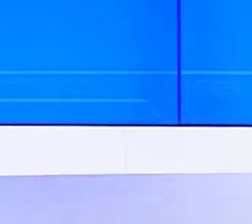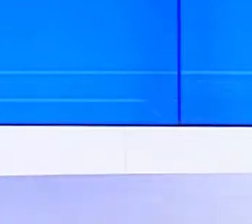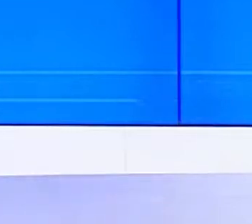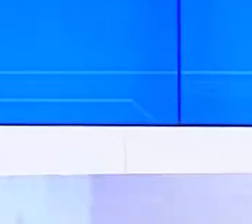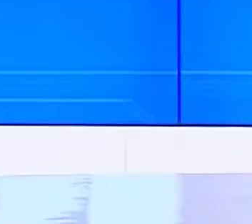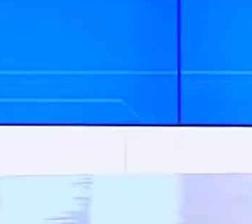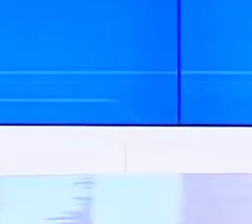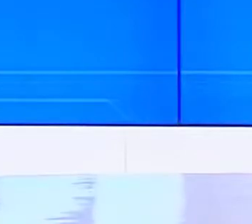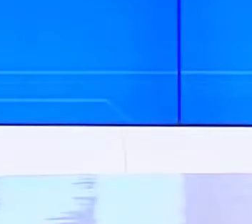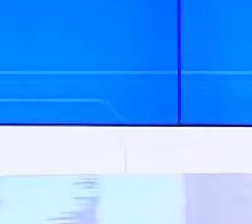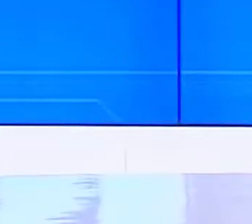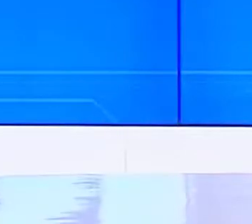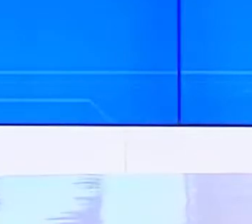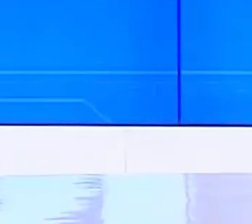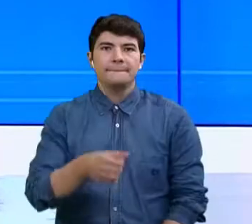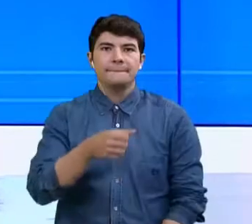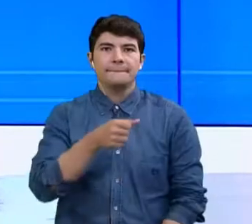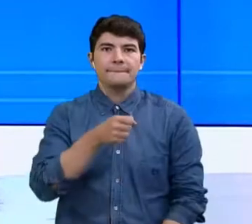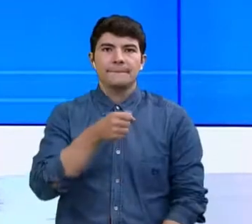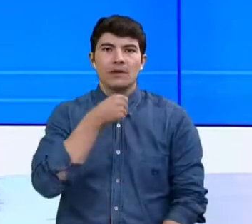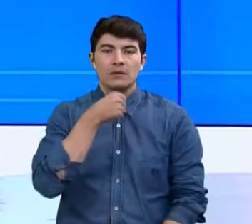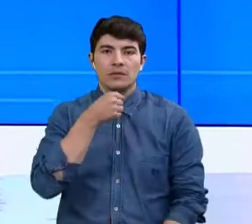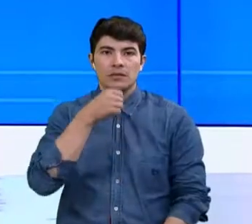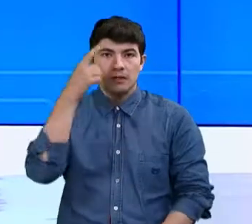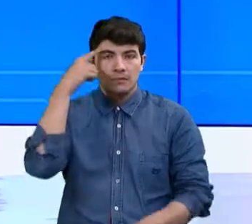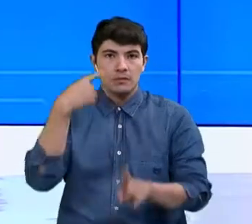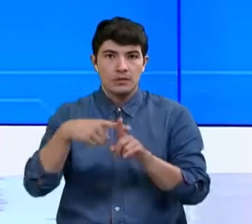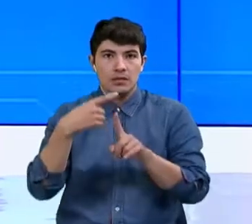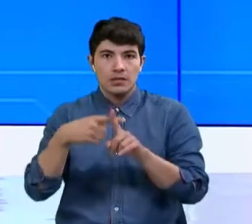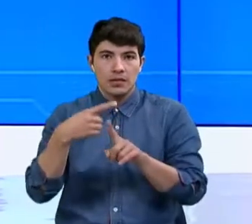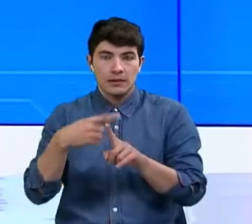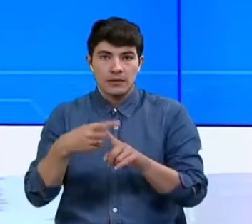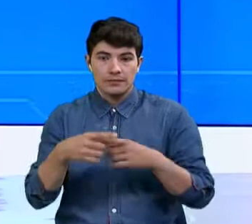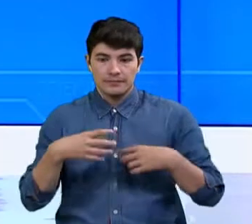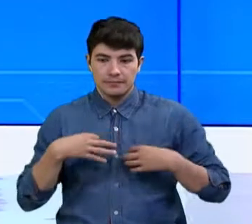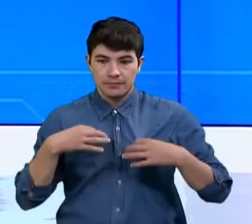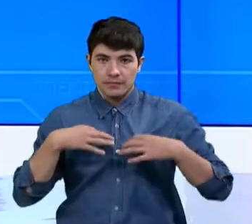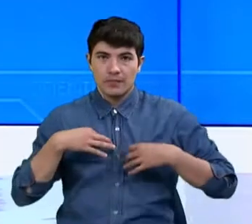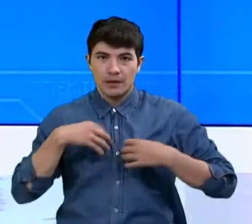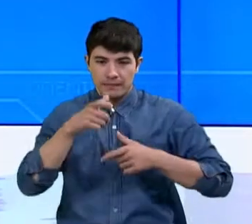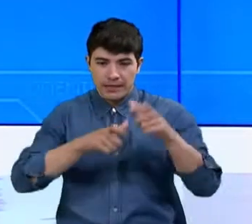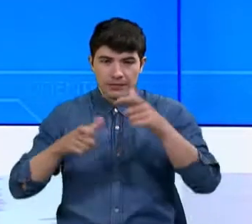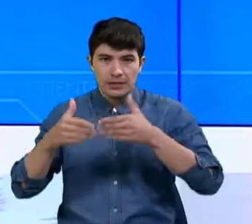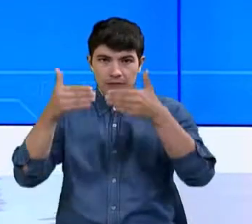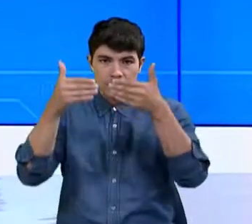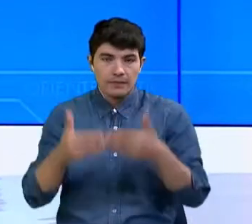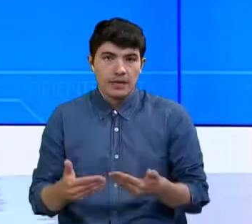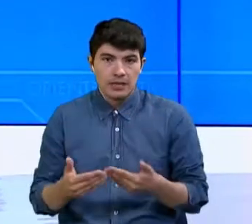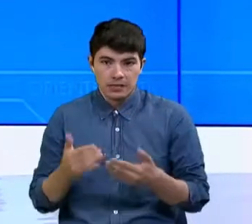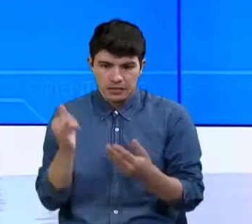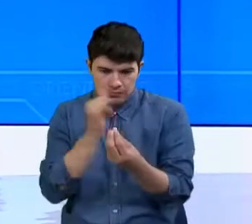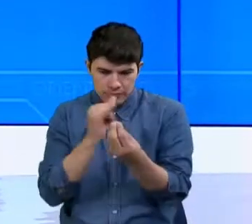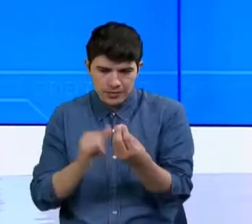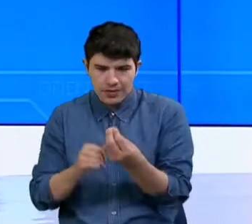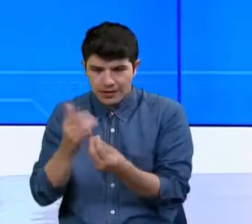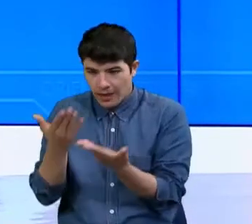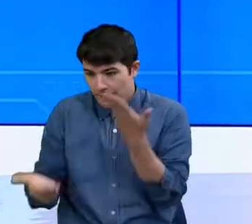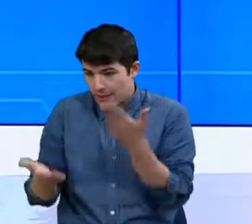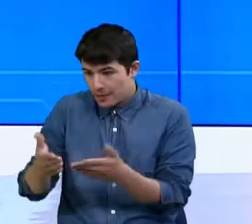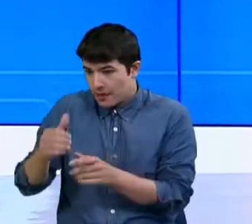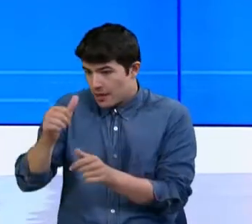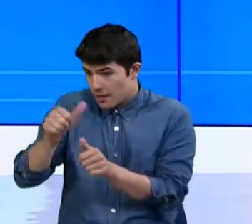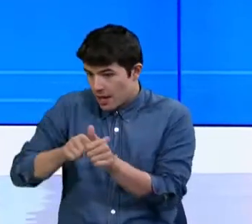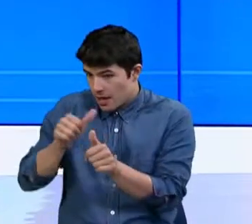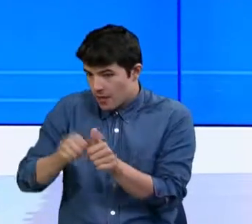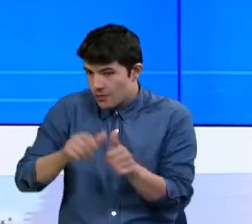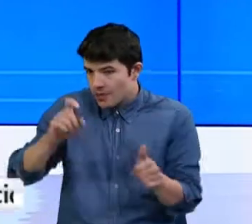Vamos con una noticia positiva porque ropa de diario para personas con discapacidad y diseñada según la necesidad de cada persona es una idea innovadora